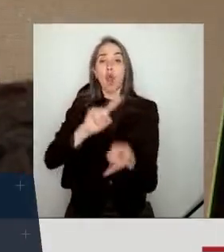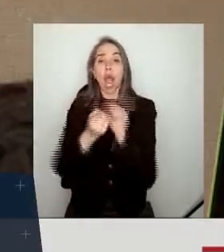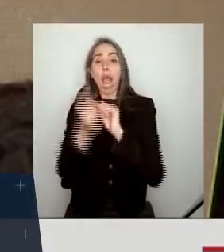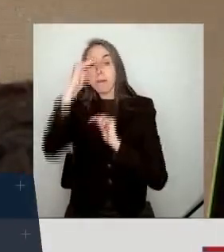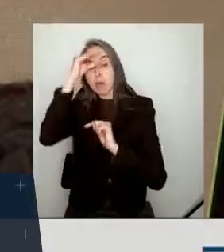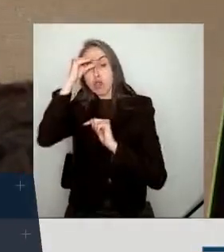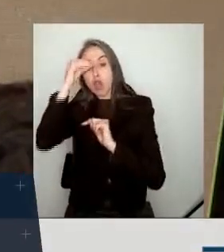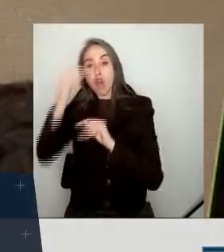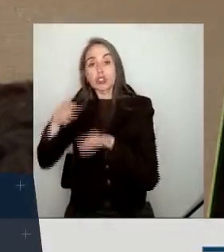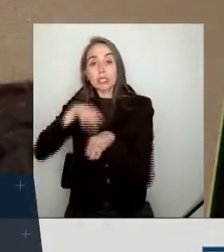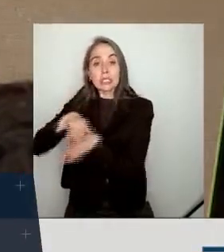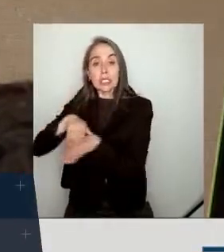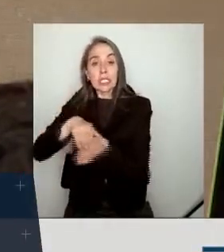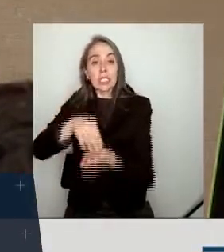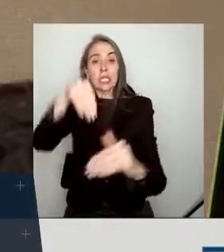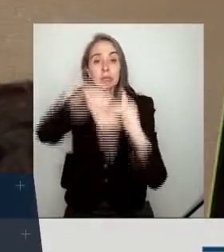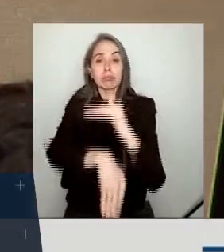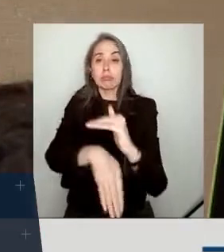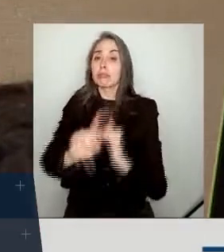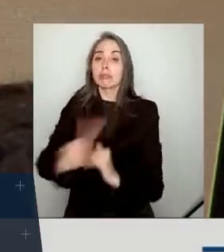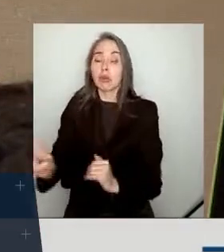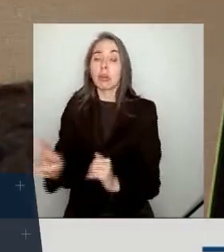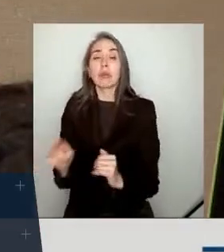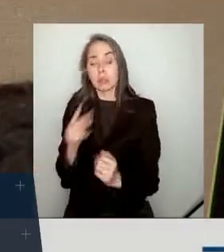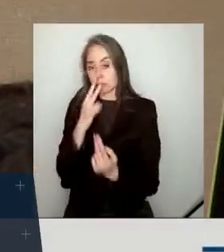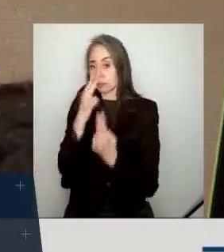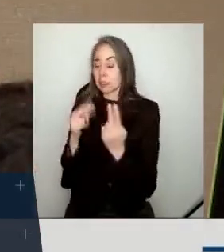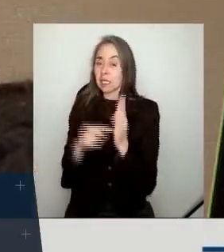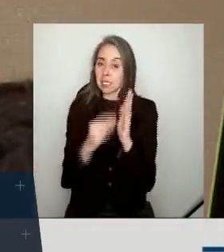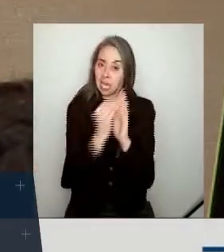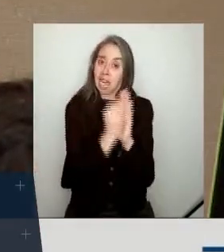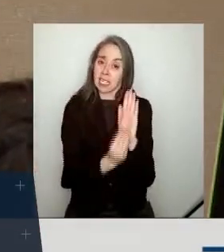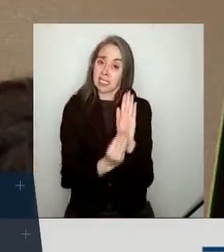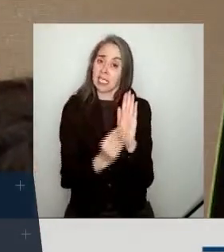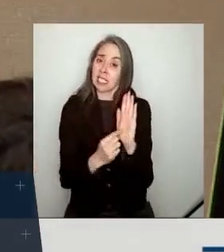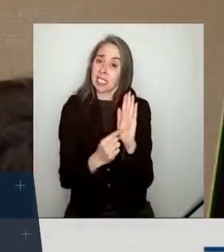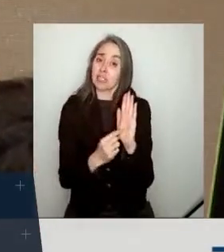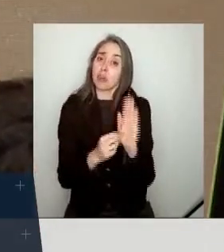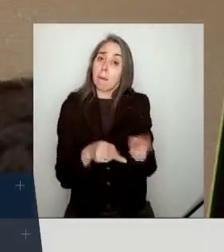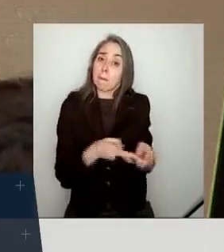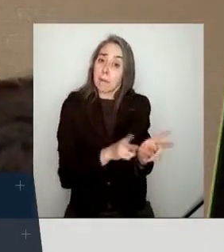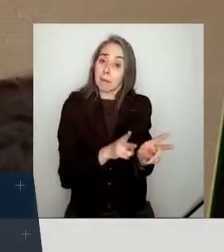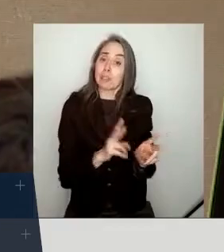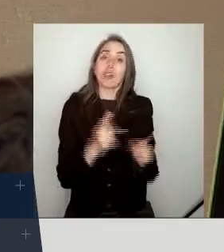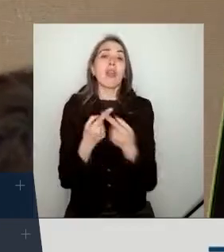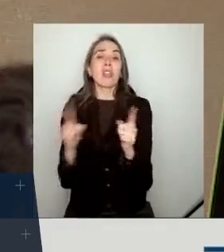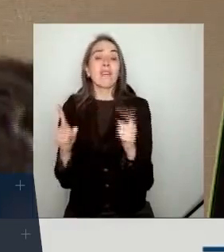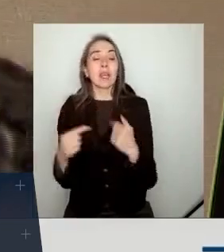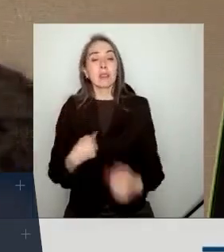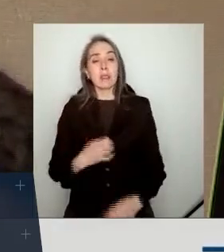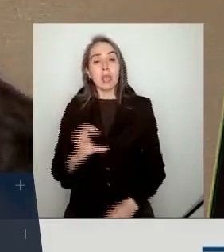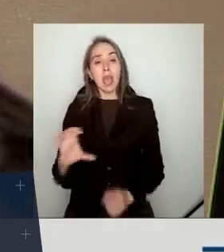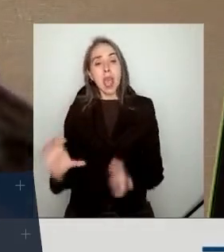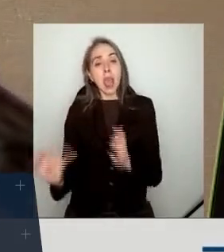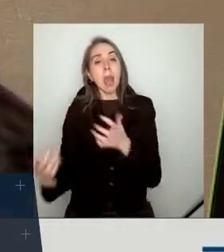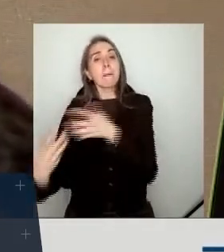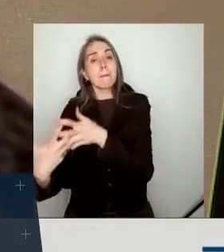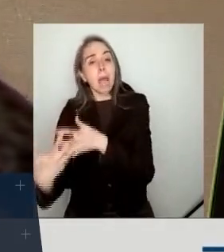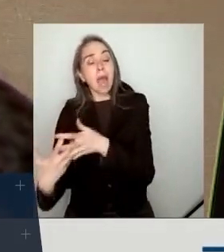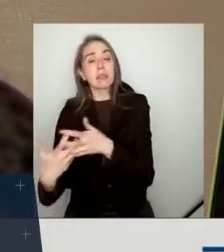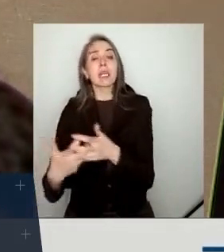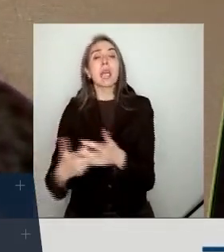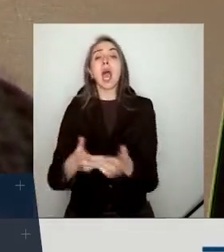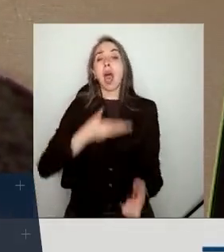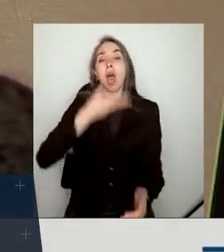pequeñas acciones que hacen la diferencia entre la empatía el discurso y la